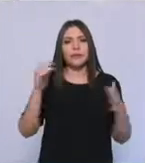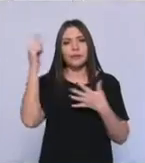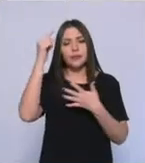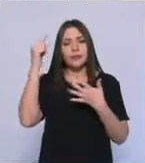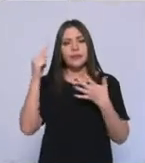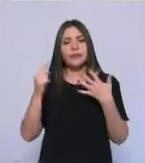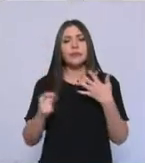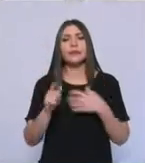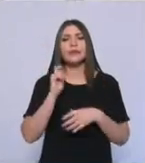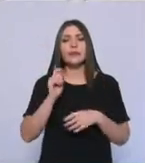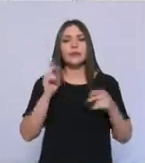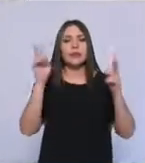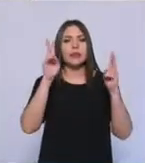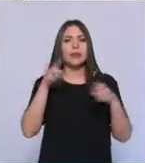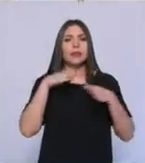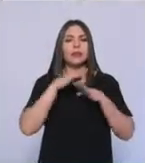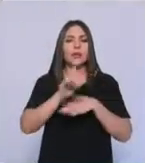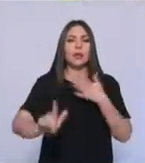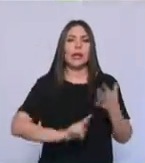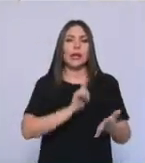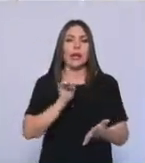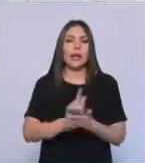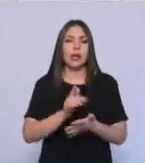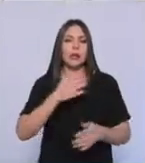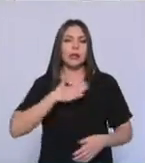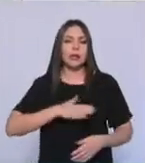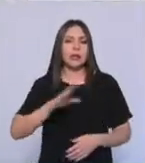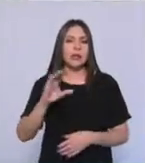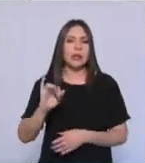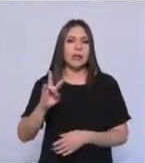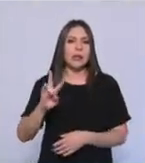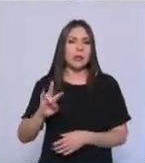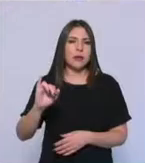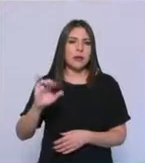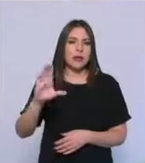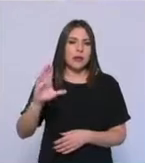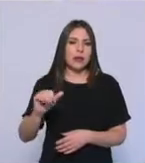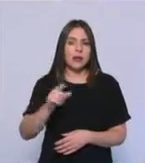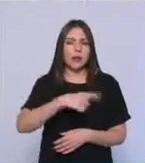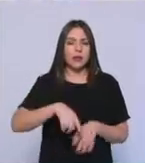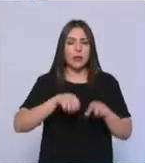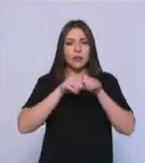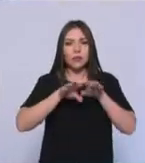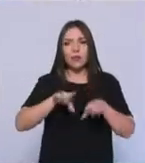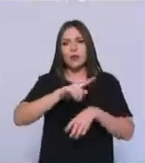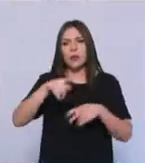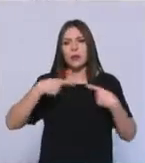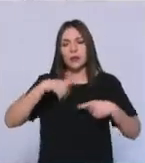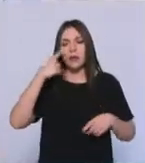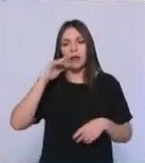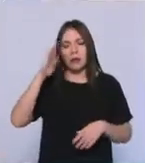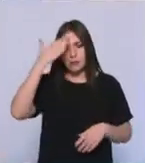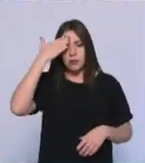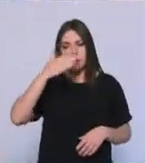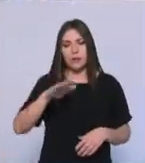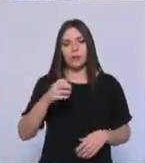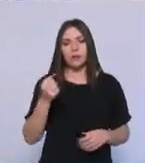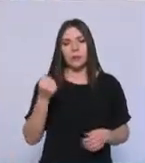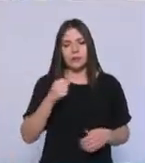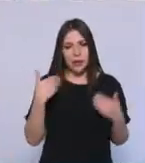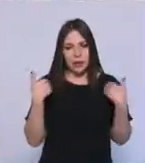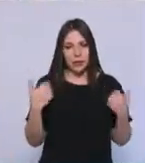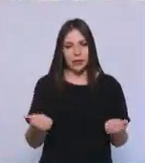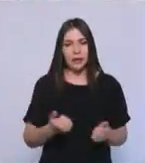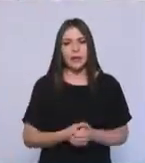sobre el tema de la Ley de Justicia Cívica, para hacerla de conocimiento de todos los ciudadanos. Ahora, eso es por parte de